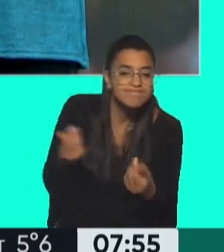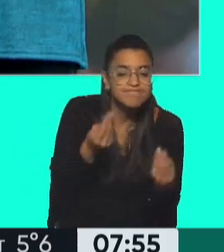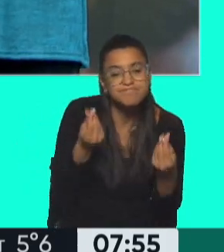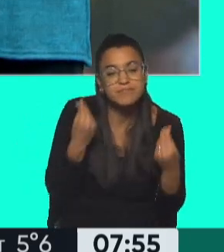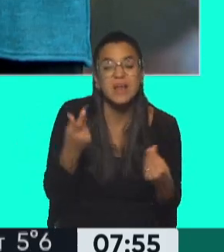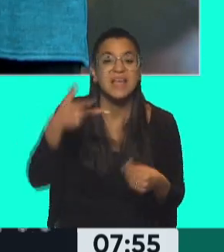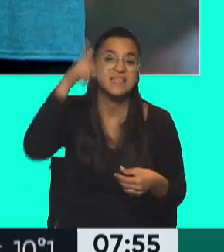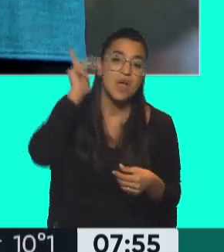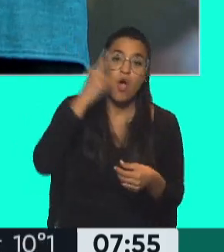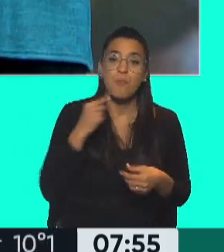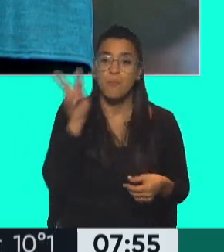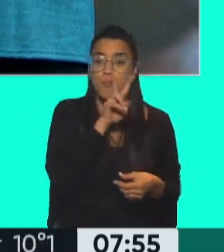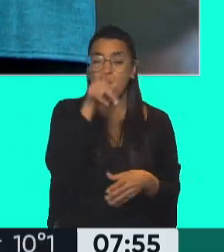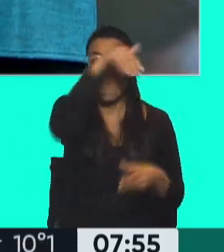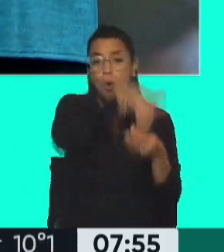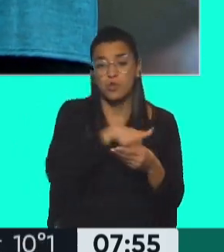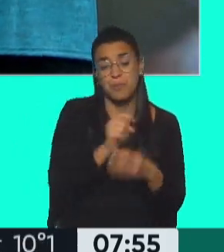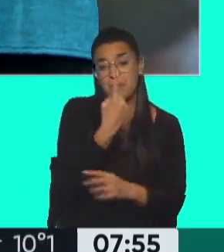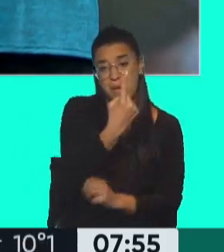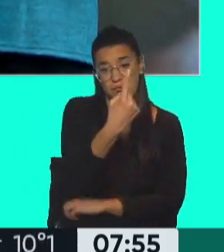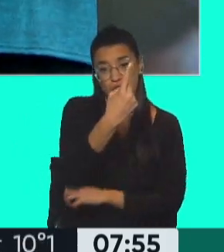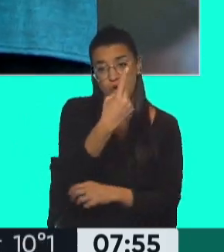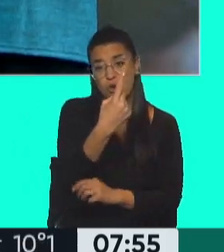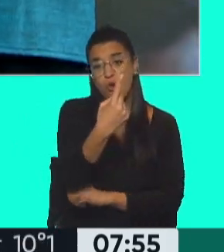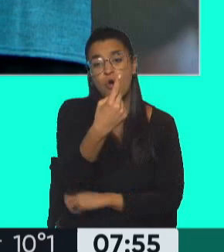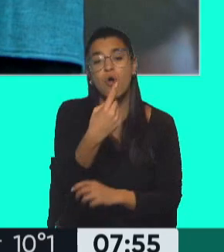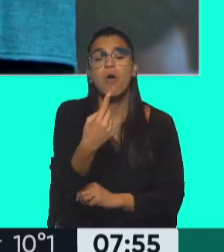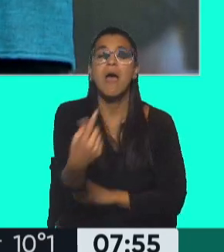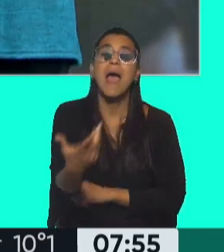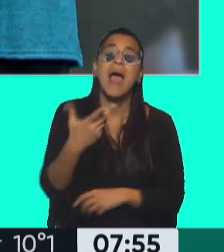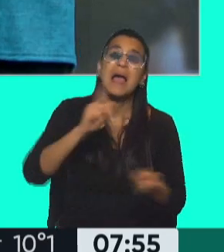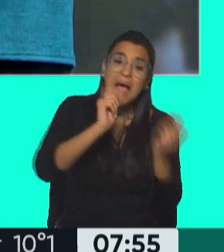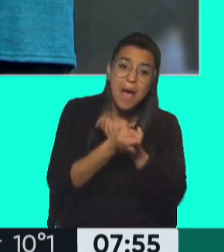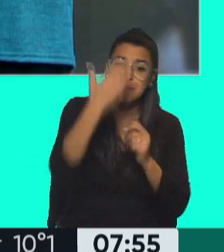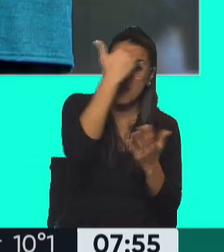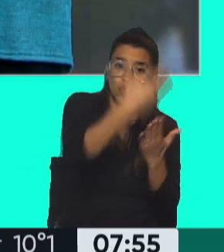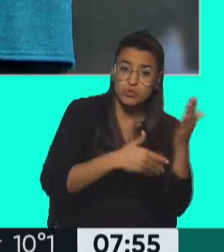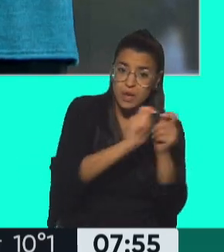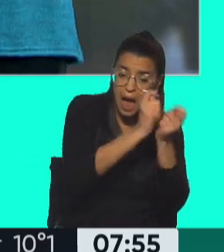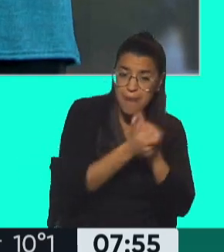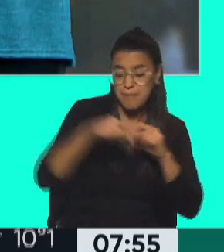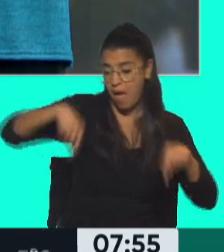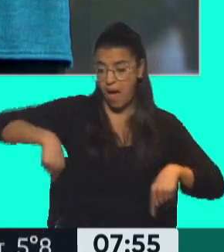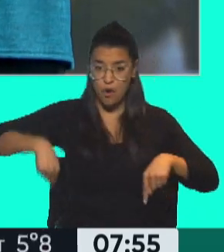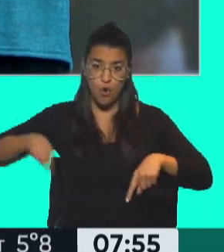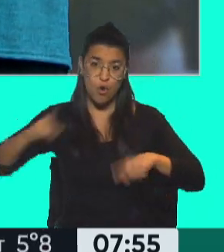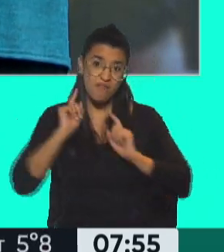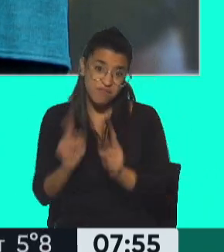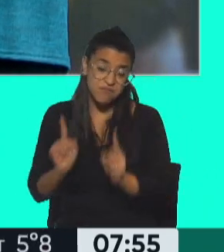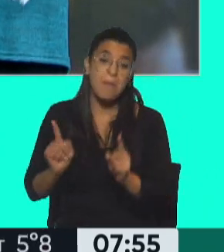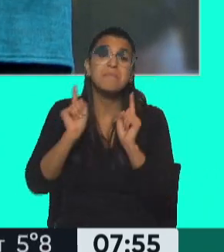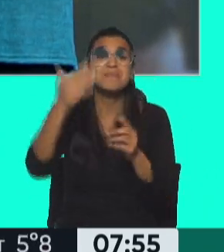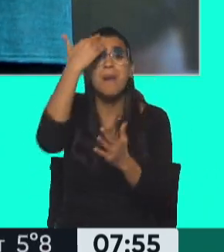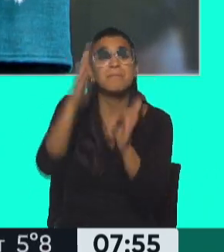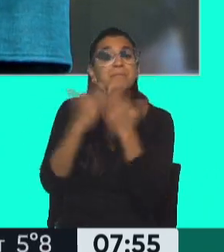los chilenos y las chilenas votaron en un primer momento cambiar la constitución cambiar la constitución actual que ahora va a seguir vigente que es la constitución